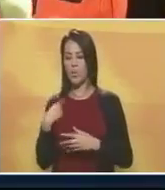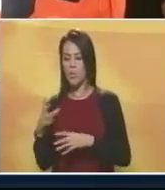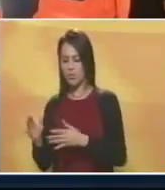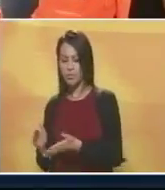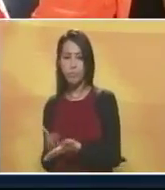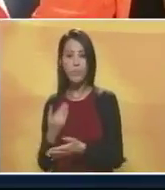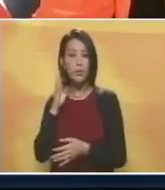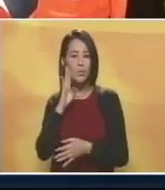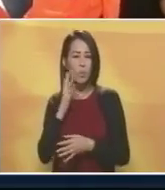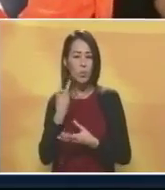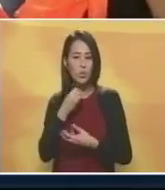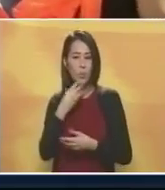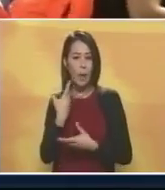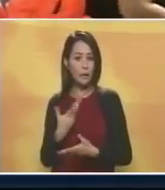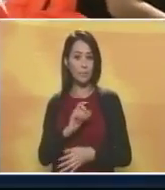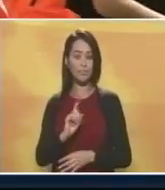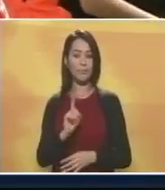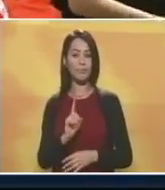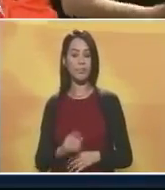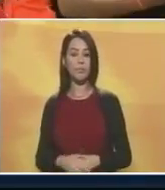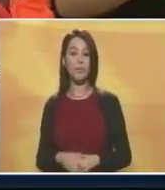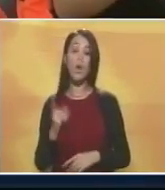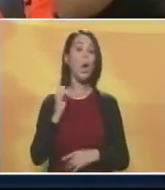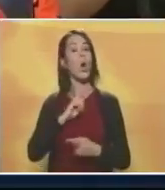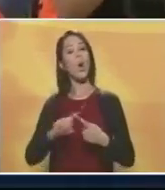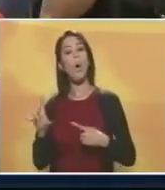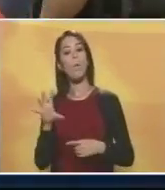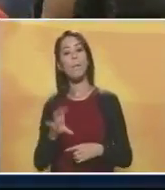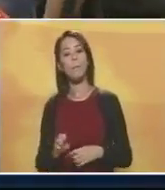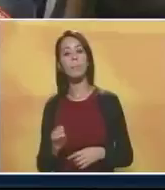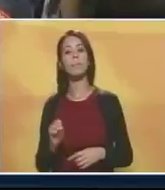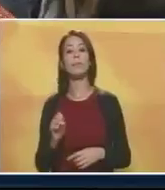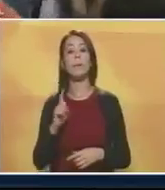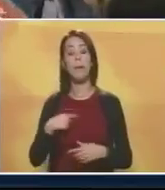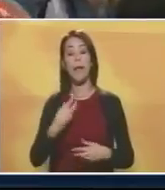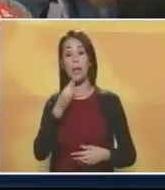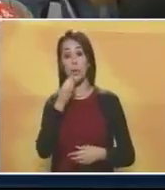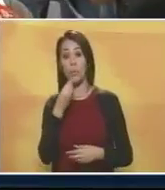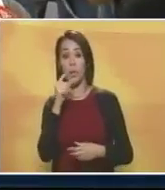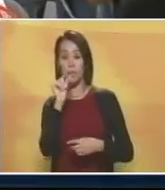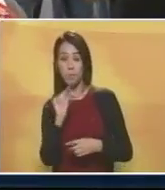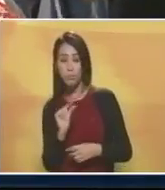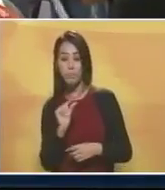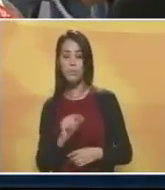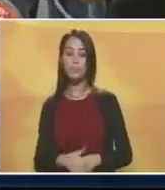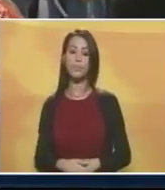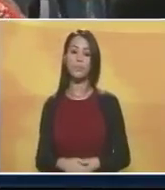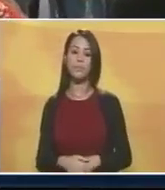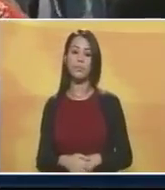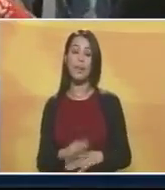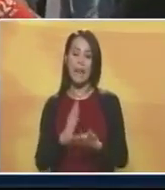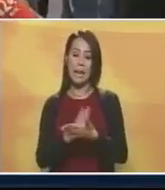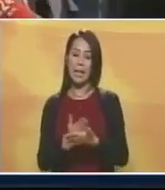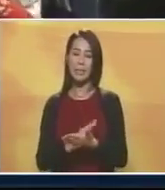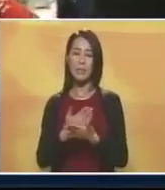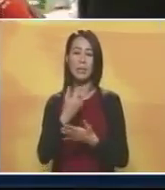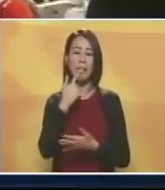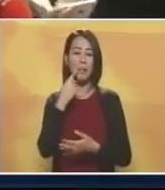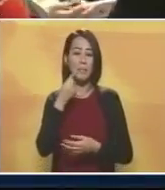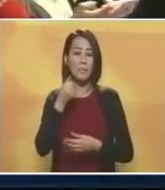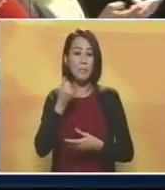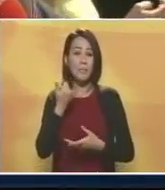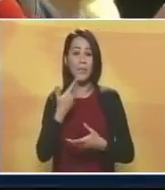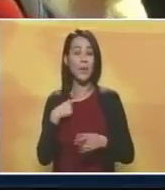productos que no están en buenas condiciones o compran otros no aptos para consumo humano a bajos precios. Recordó que la yuca amarga contiene